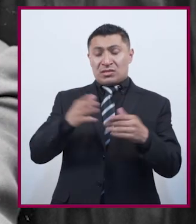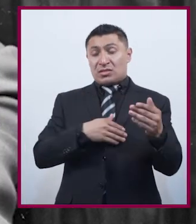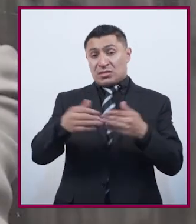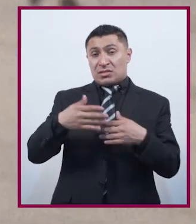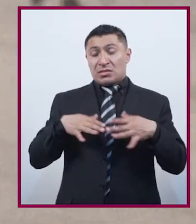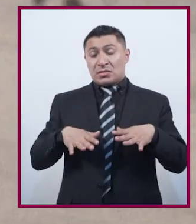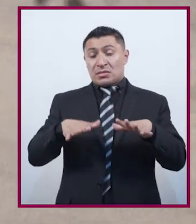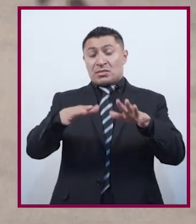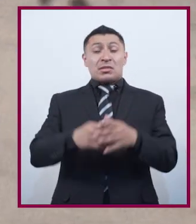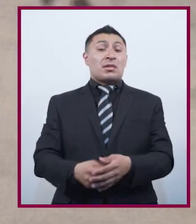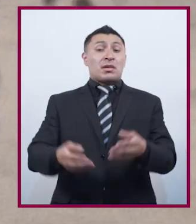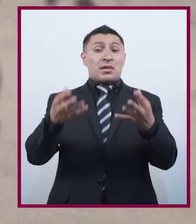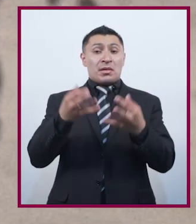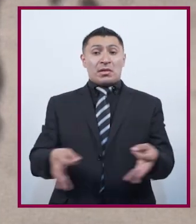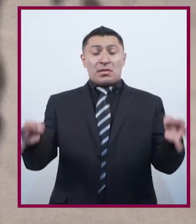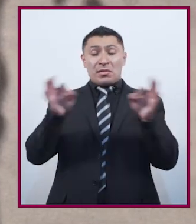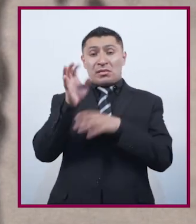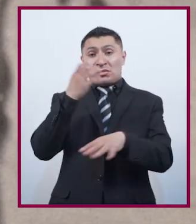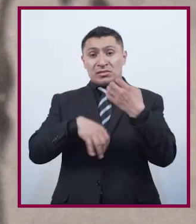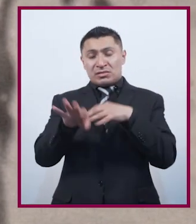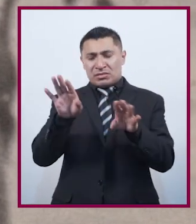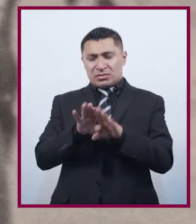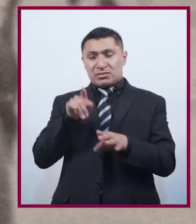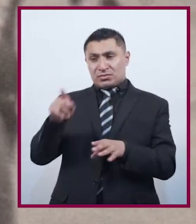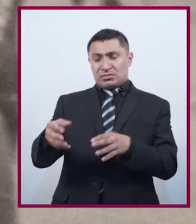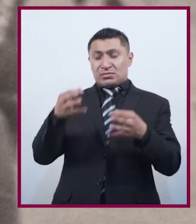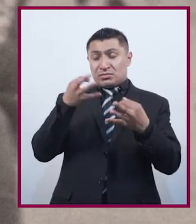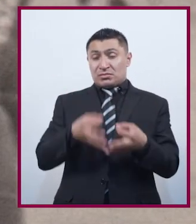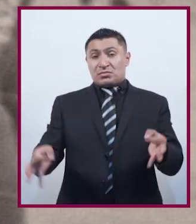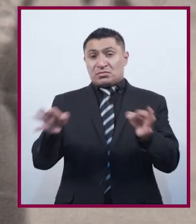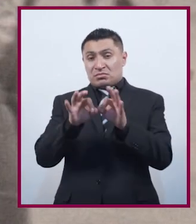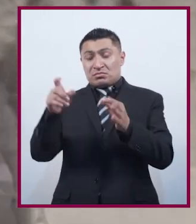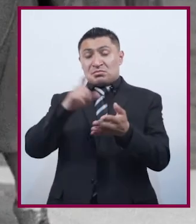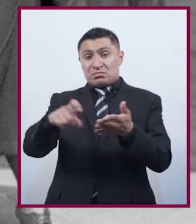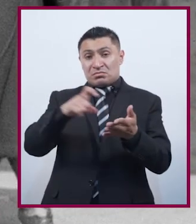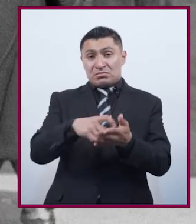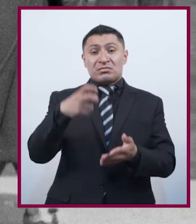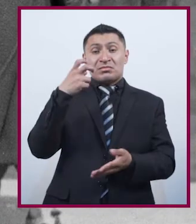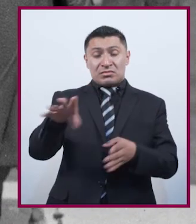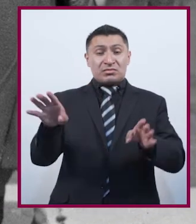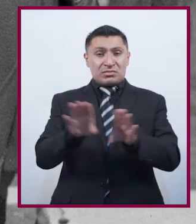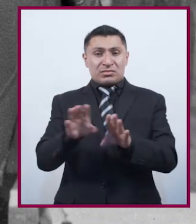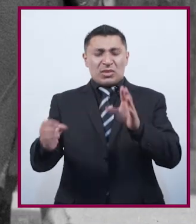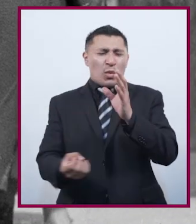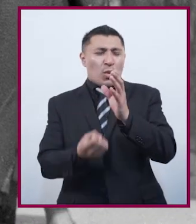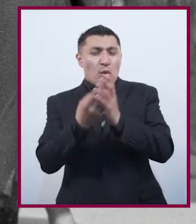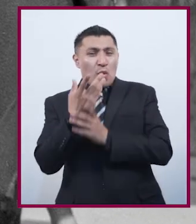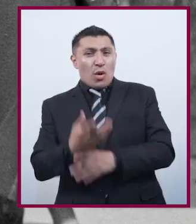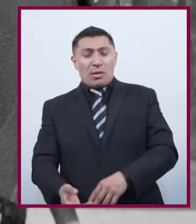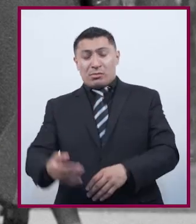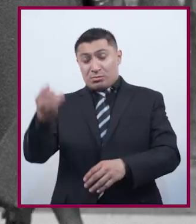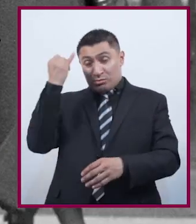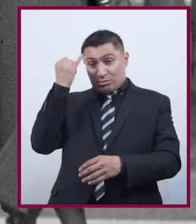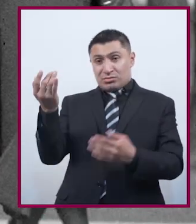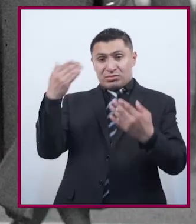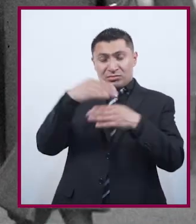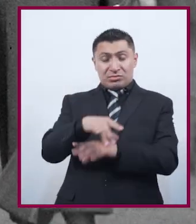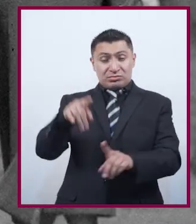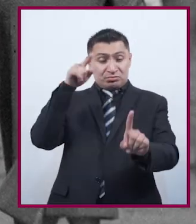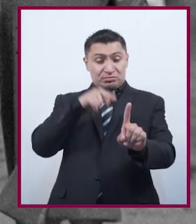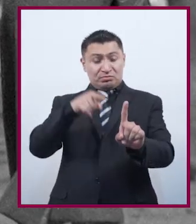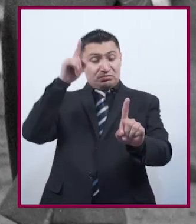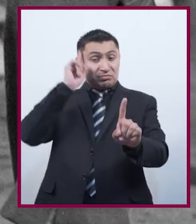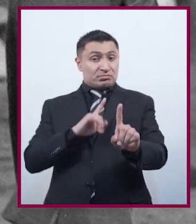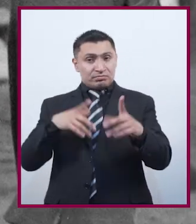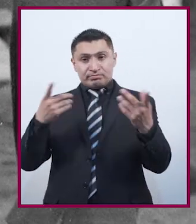moda. Las grandes empresas las concebían como potenciales consumidoras y esto provocó una nueva estigmatización